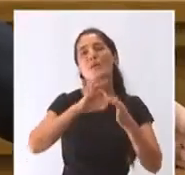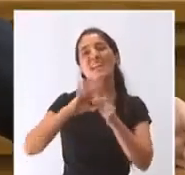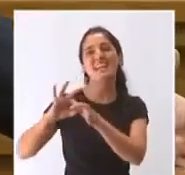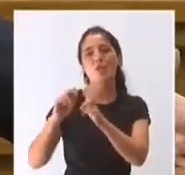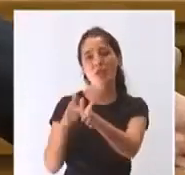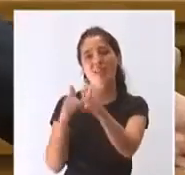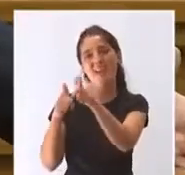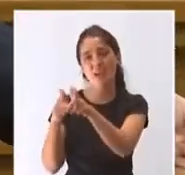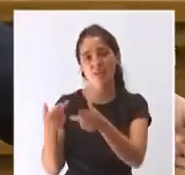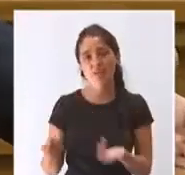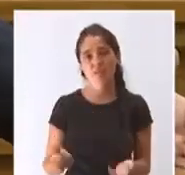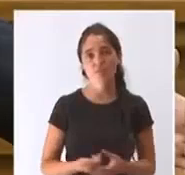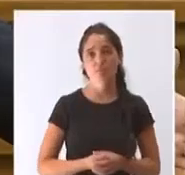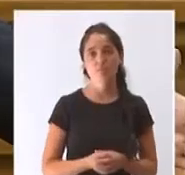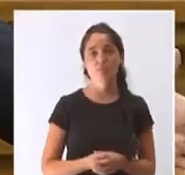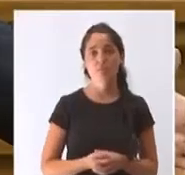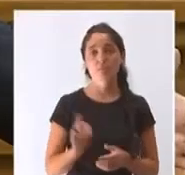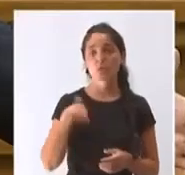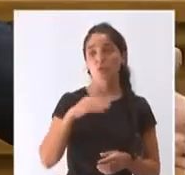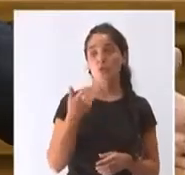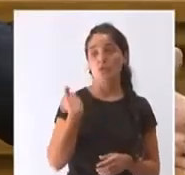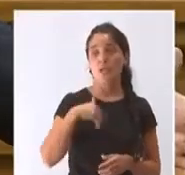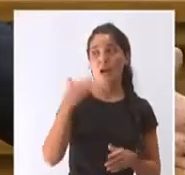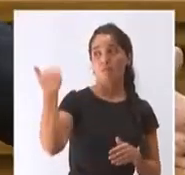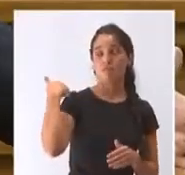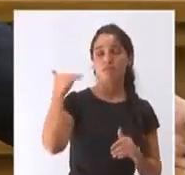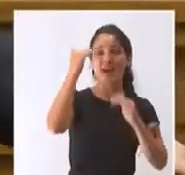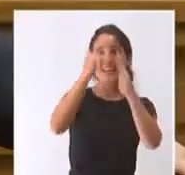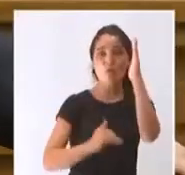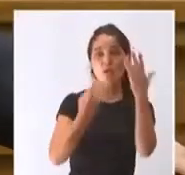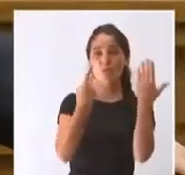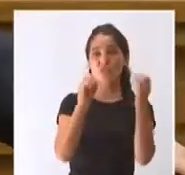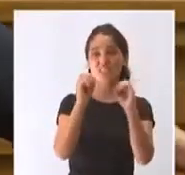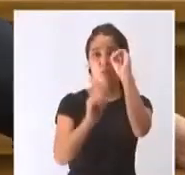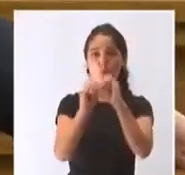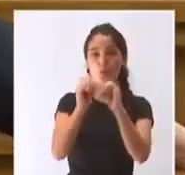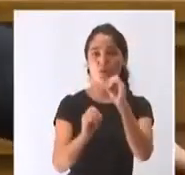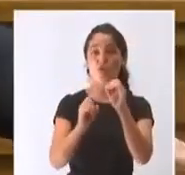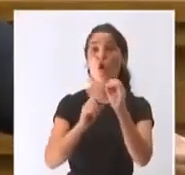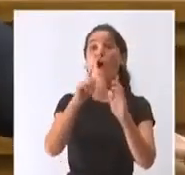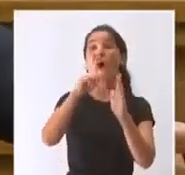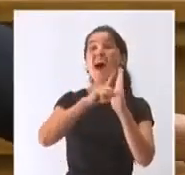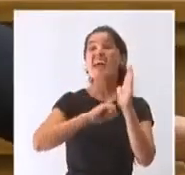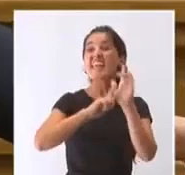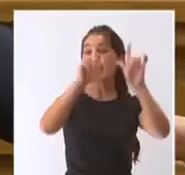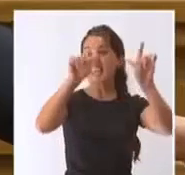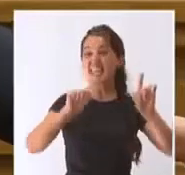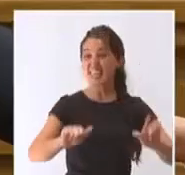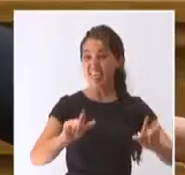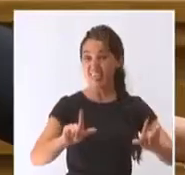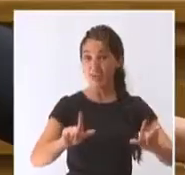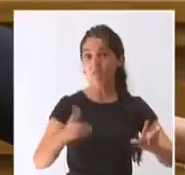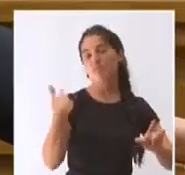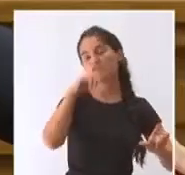ya se lo redujimos para el 60% de las licencias que eran las personas mayores ahora lo vamos a plantear para el 100% de la población